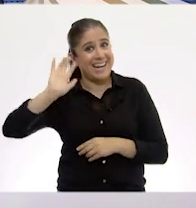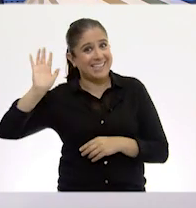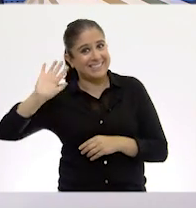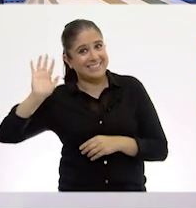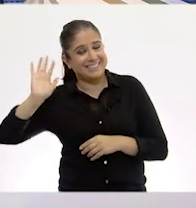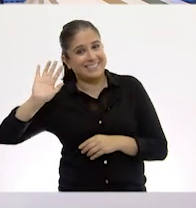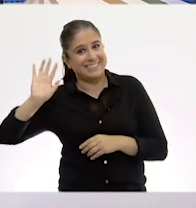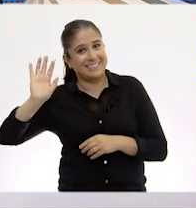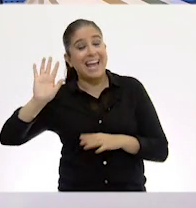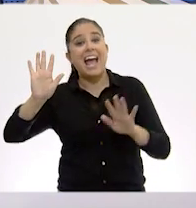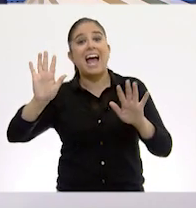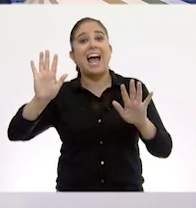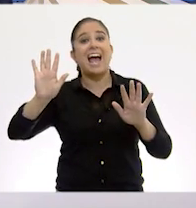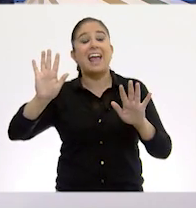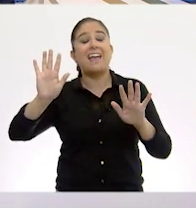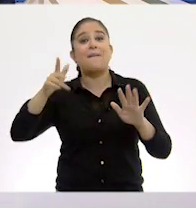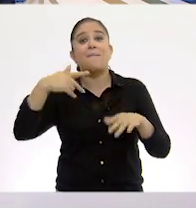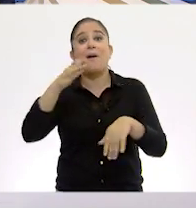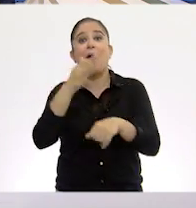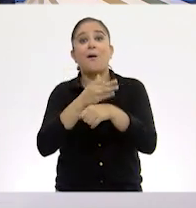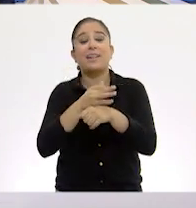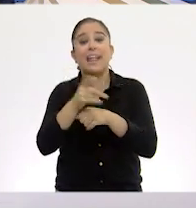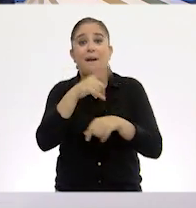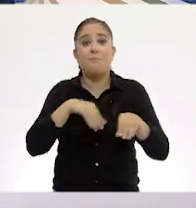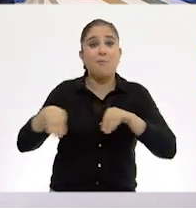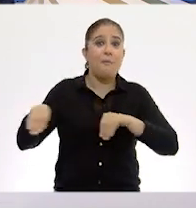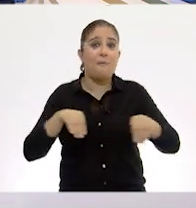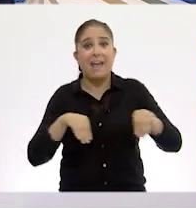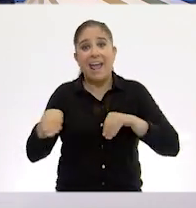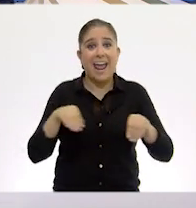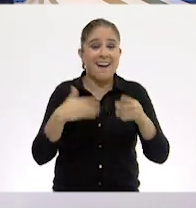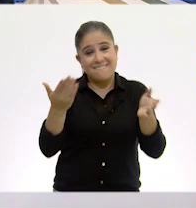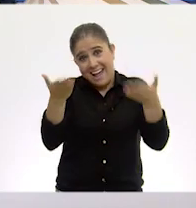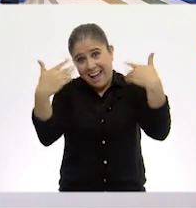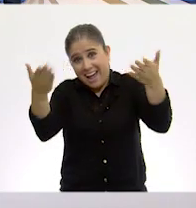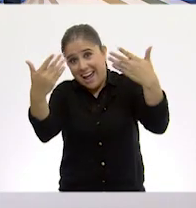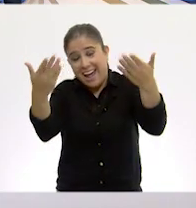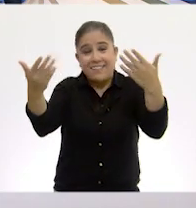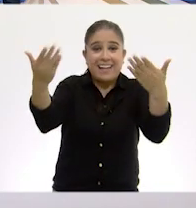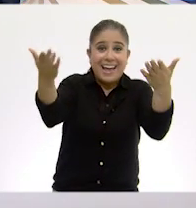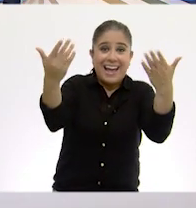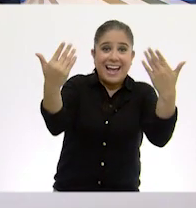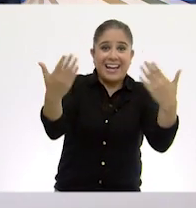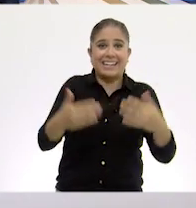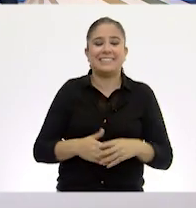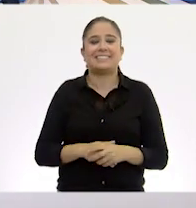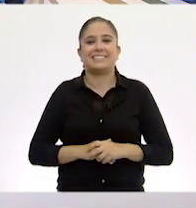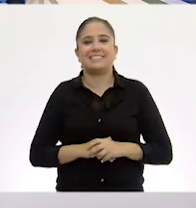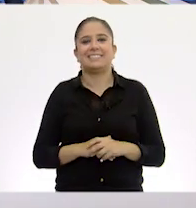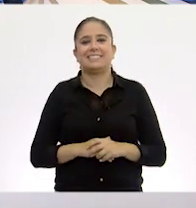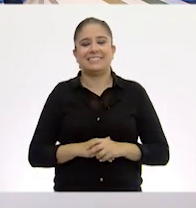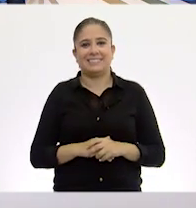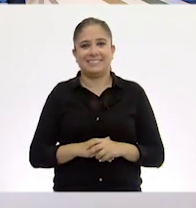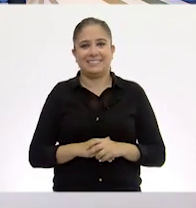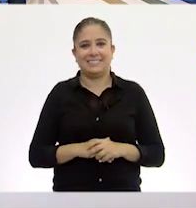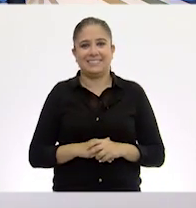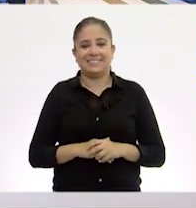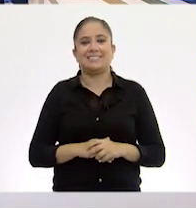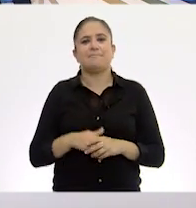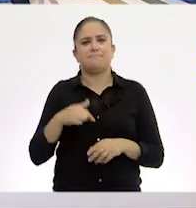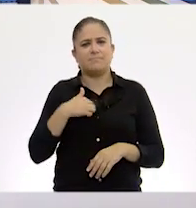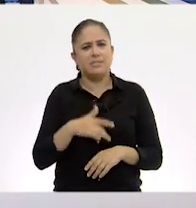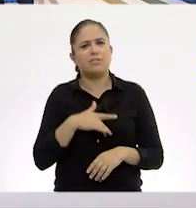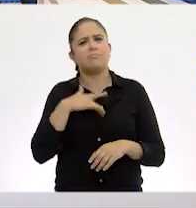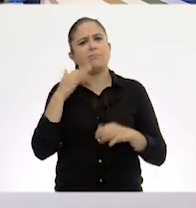¡Adiós! ¡Ay! Pero ha llegado el momento de movernos. ¡Vamos! ¡Levántense a movernos! Más nunca olvidar. Yo me siento tranquilo,